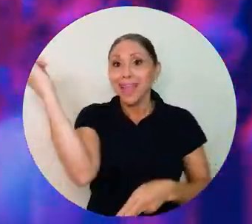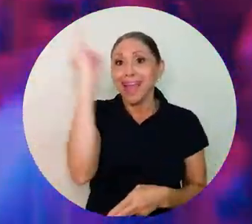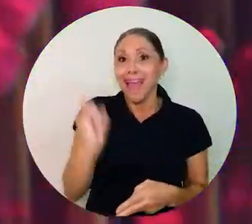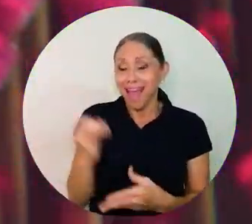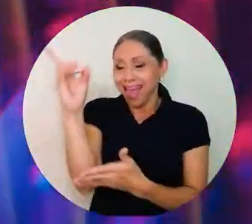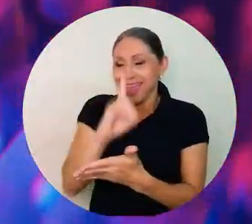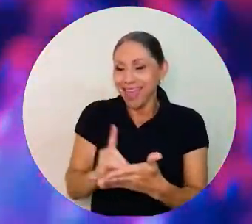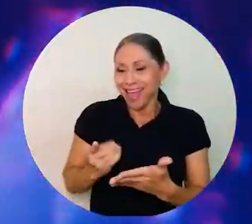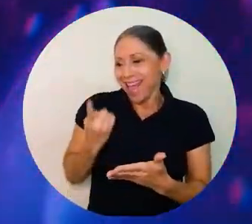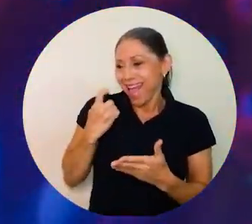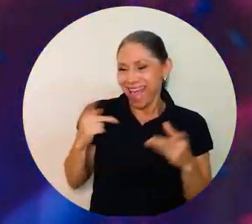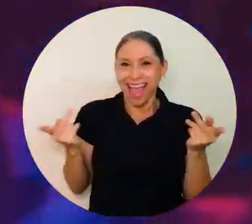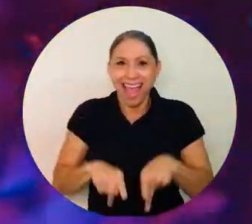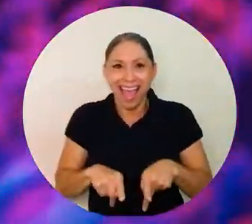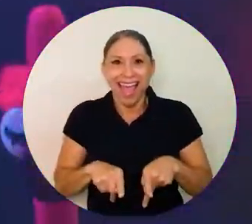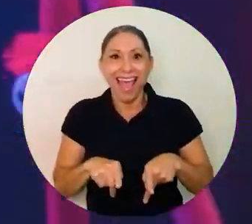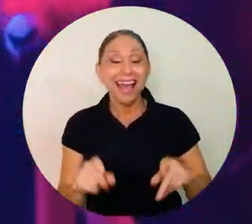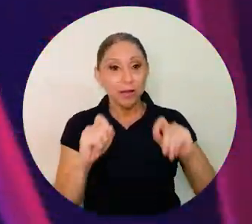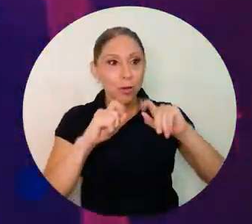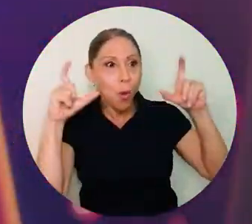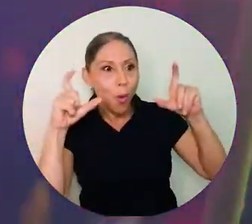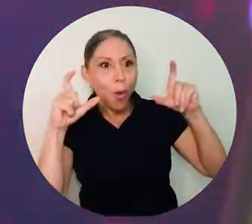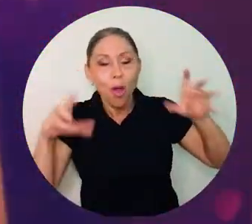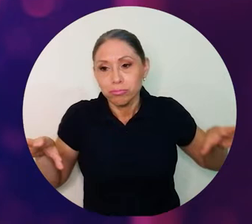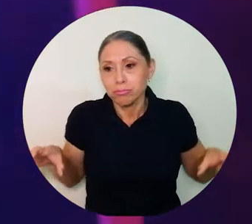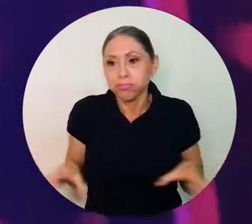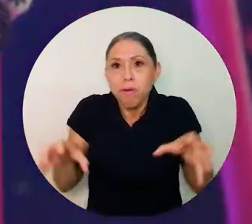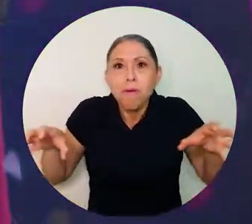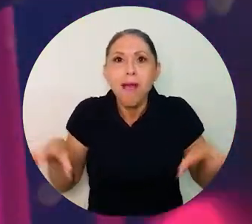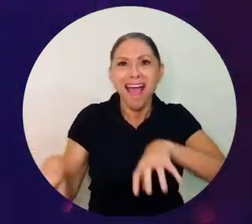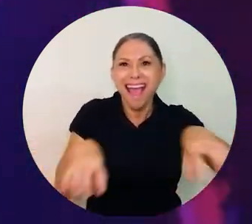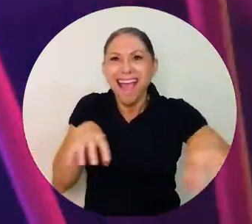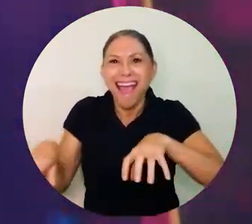arte y diseño contemporáneo. Asombra,